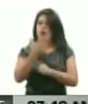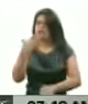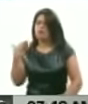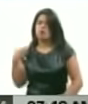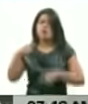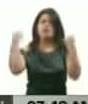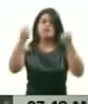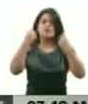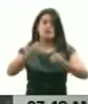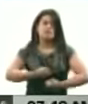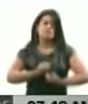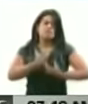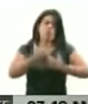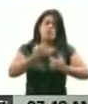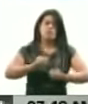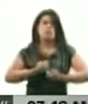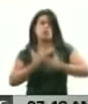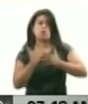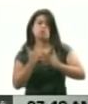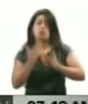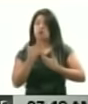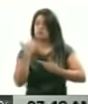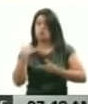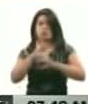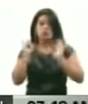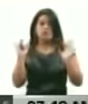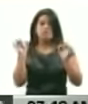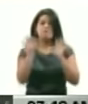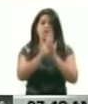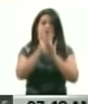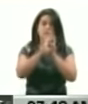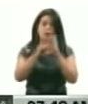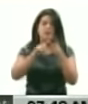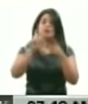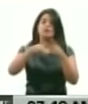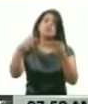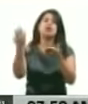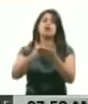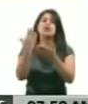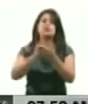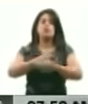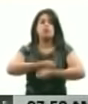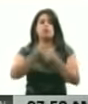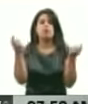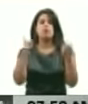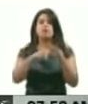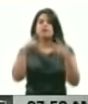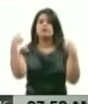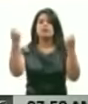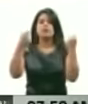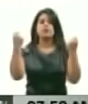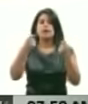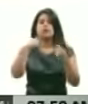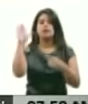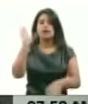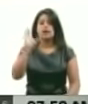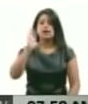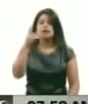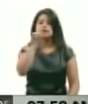festival de poesía, que estamos publicando libros, que acabamos de pasar el Festival de Teatro de Caracas, que viene la semana próxima